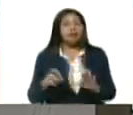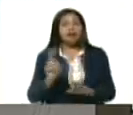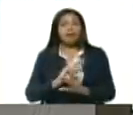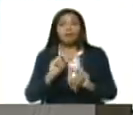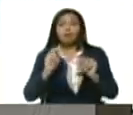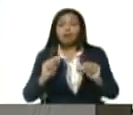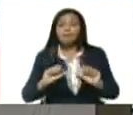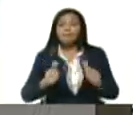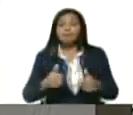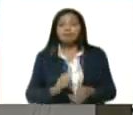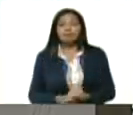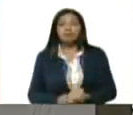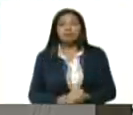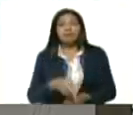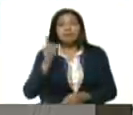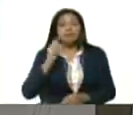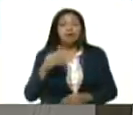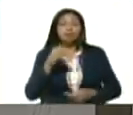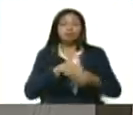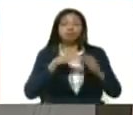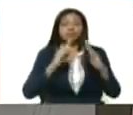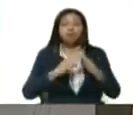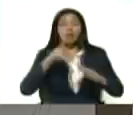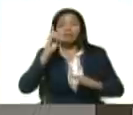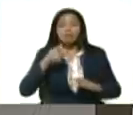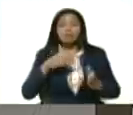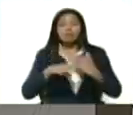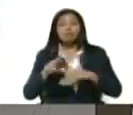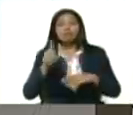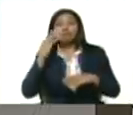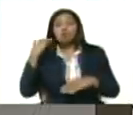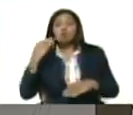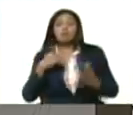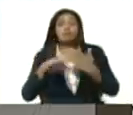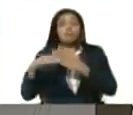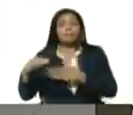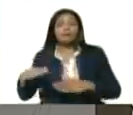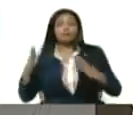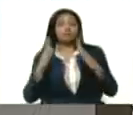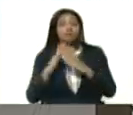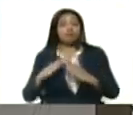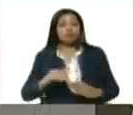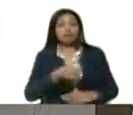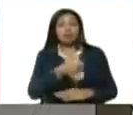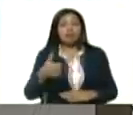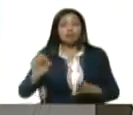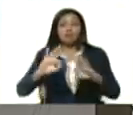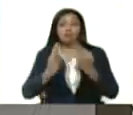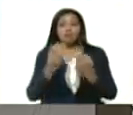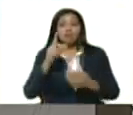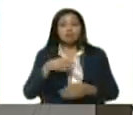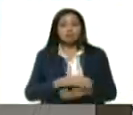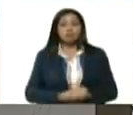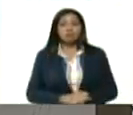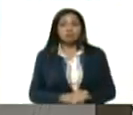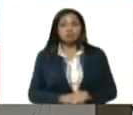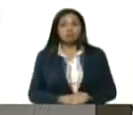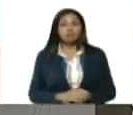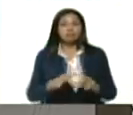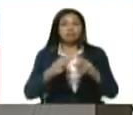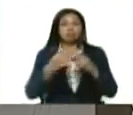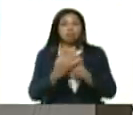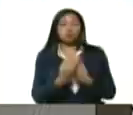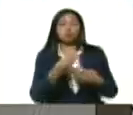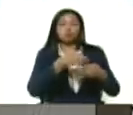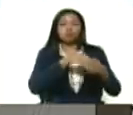Y debe cumplirse la cuarentena y deben estar esos niños y esos muchachos en sus viviendas con sus familias, en situación de